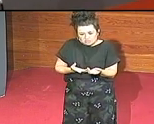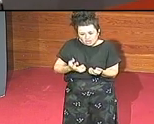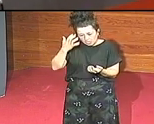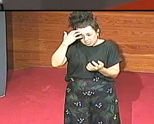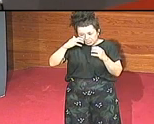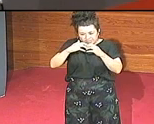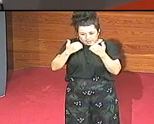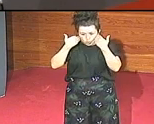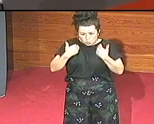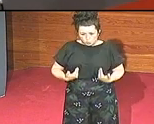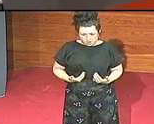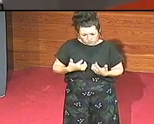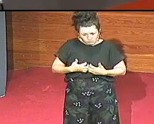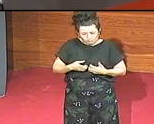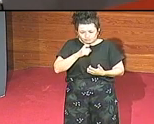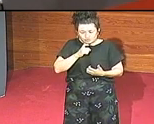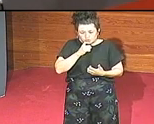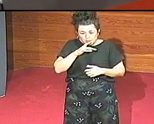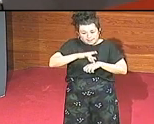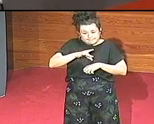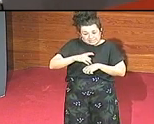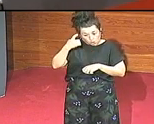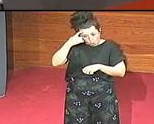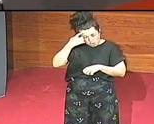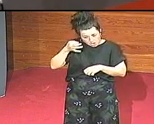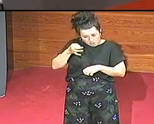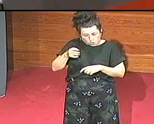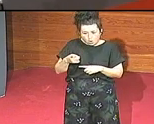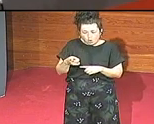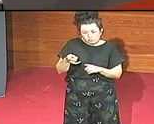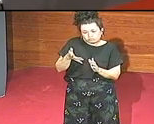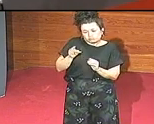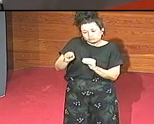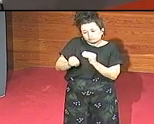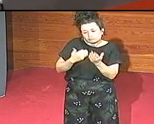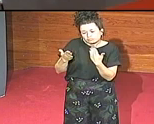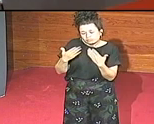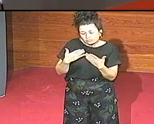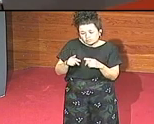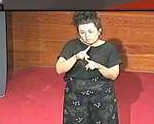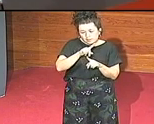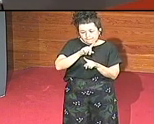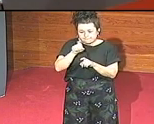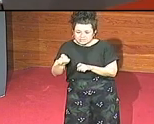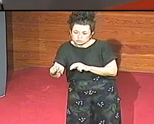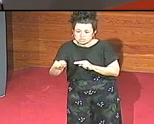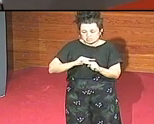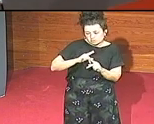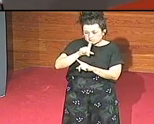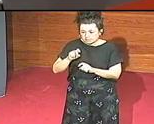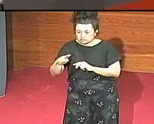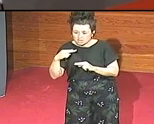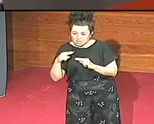había hecho un formato de pregunta respuesta y la bien explicó yo hacer es una pregunta respuesta de cosas muy anecdóticas